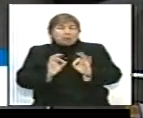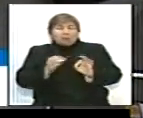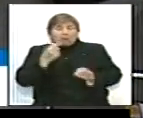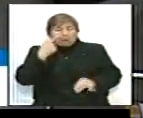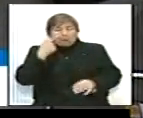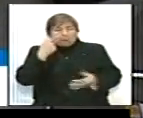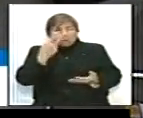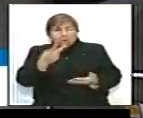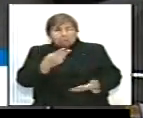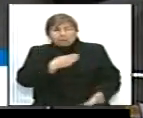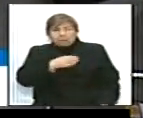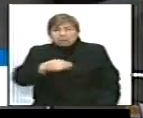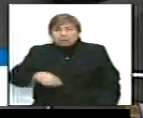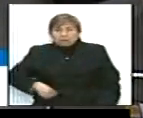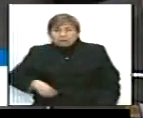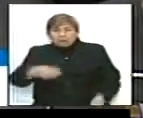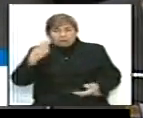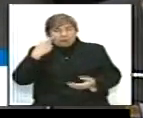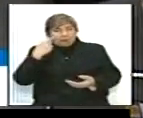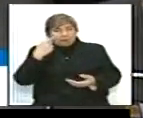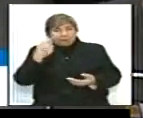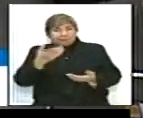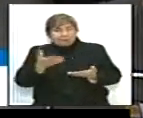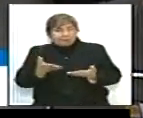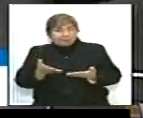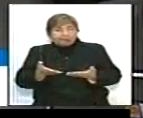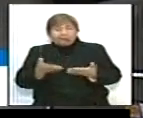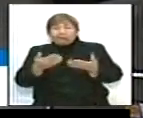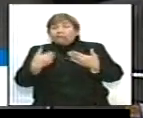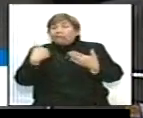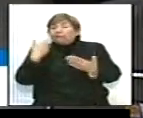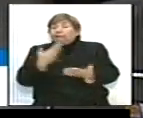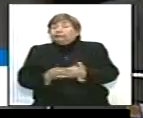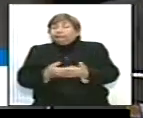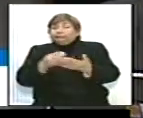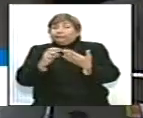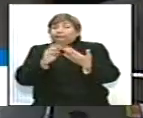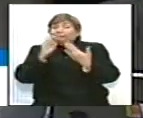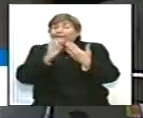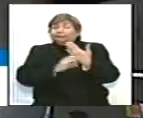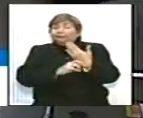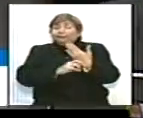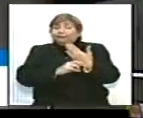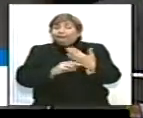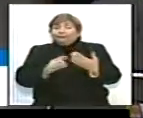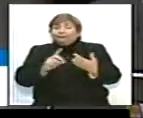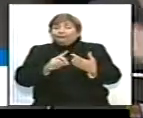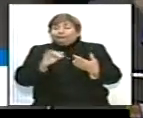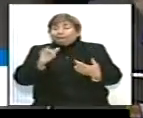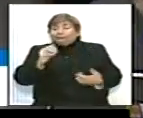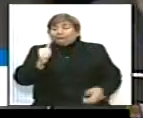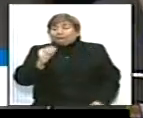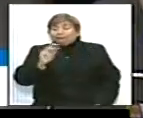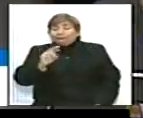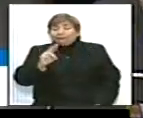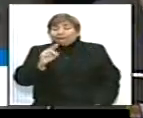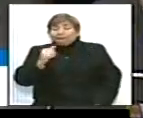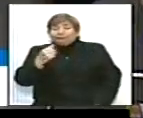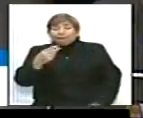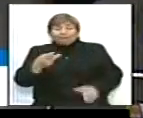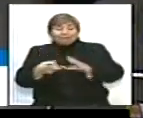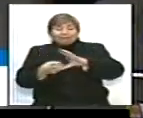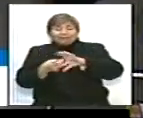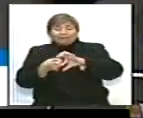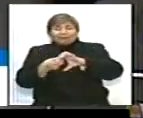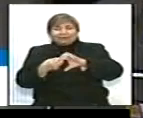cuenta. Tengamos en cuenta, señor presidente, que para llegar a este proyecto de Tía María, el Ministerio de Energía y